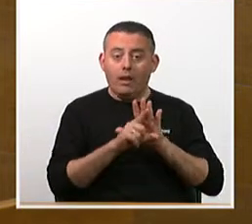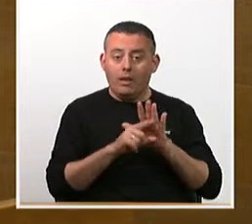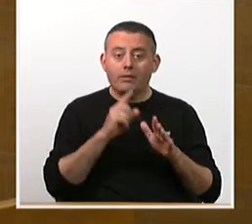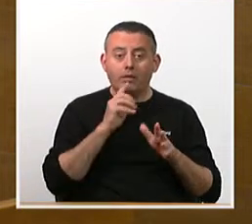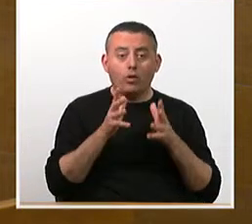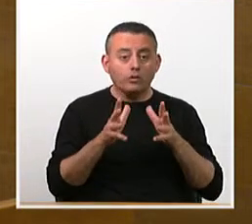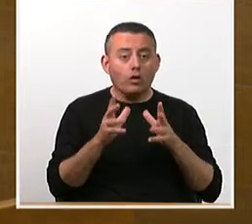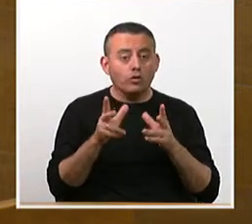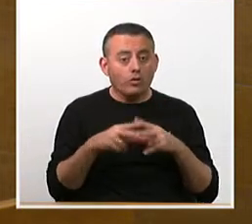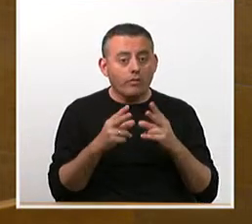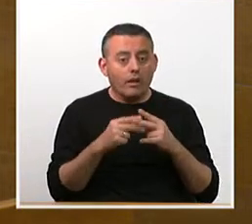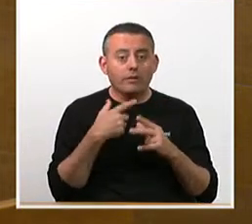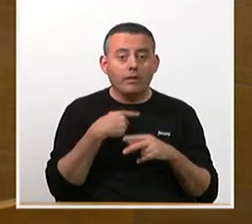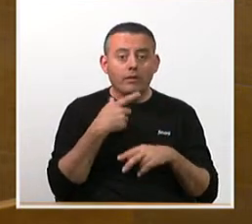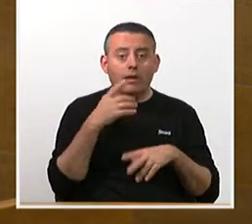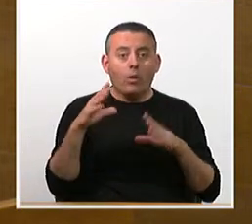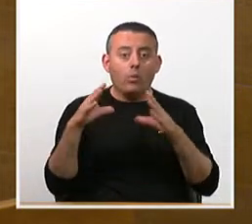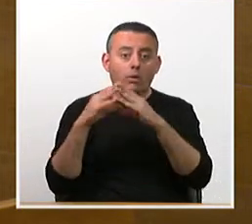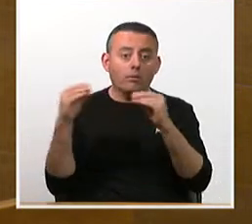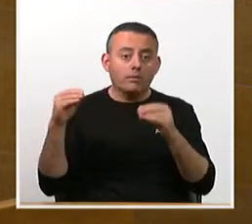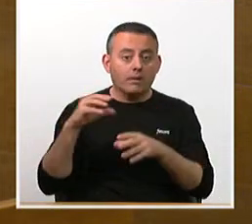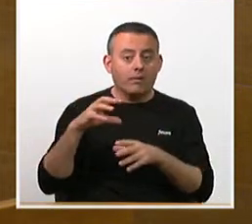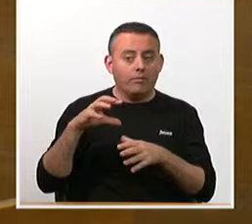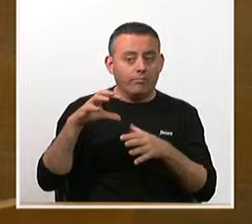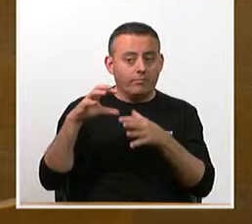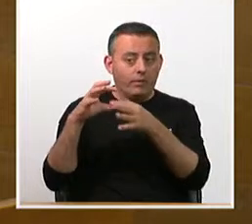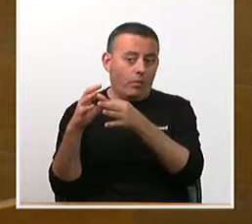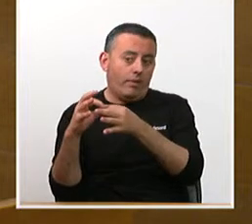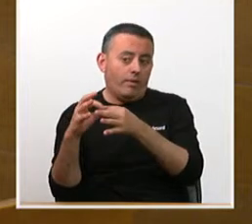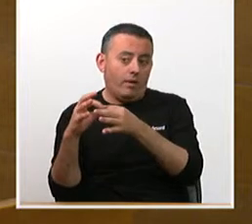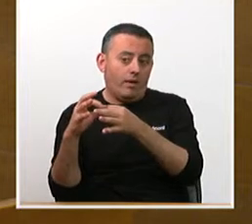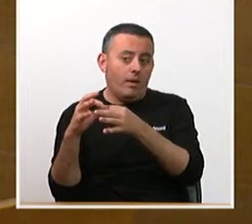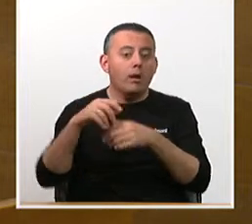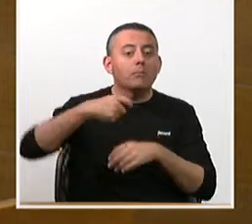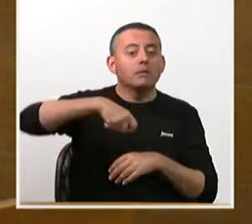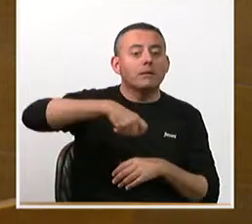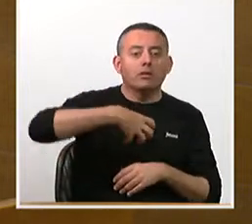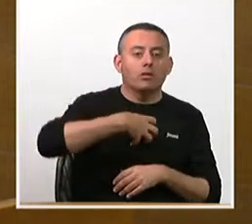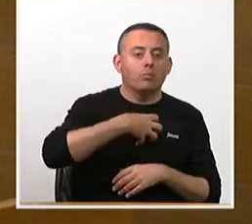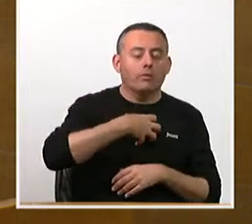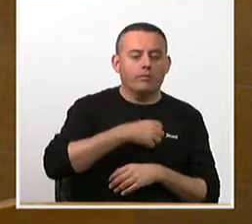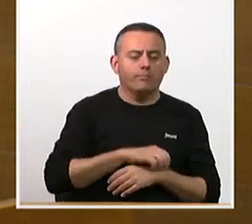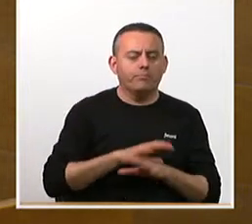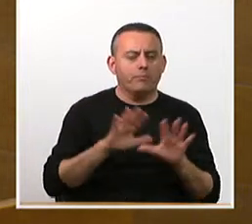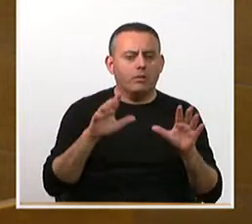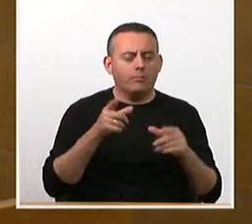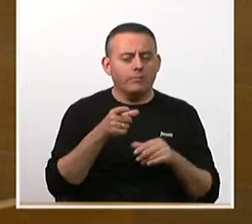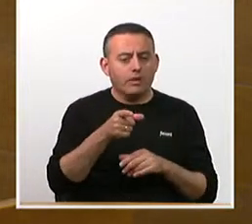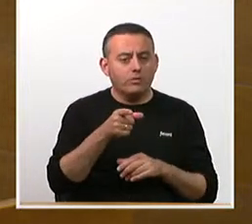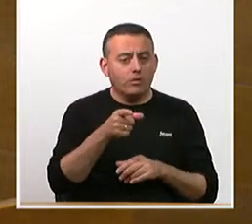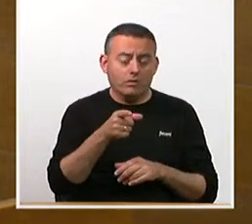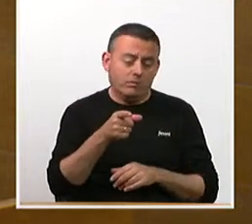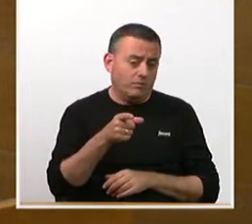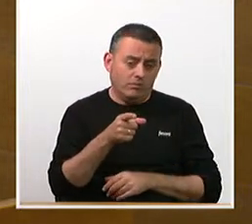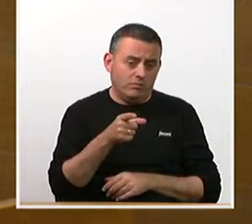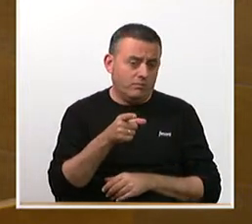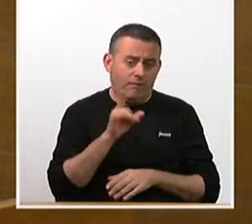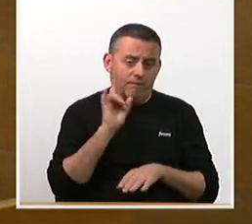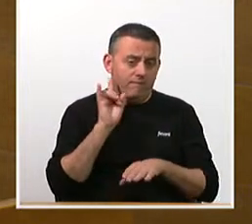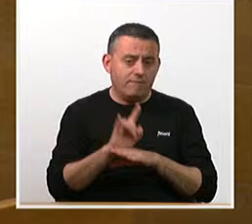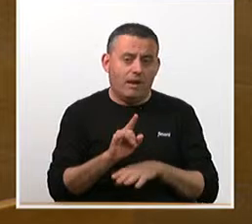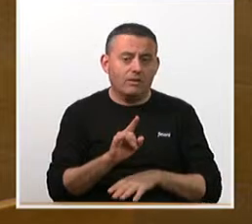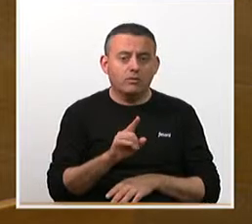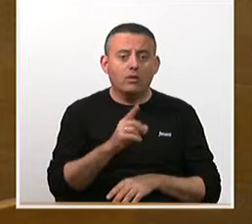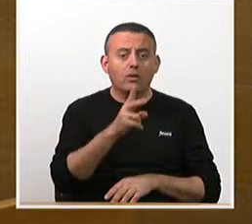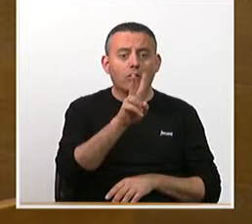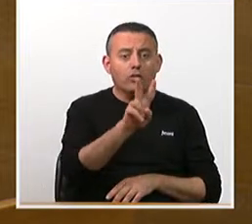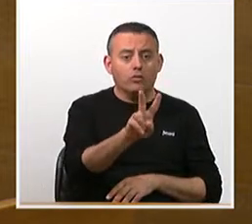ningun persona vinculada debe ser presidente la ver es falsa la